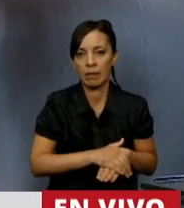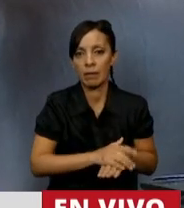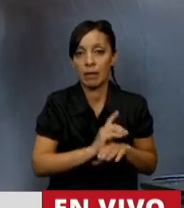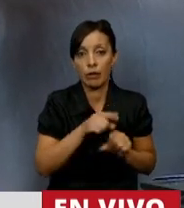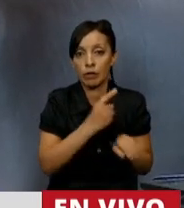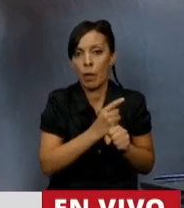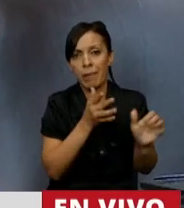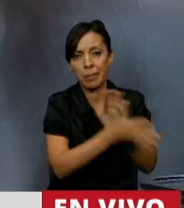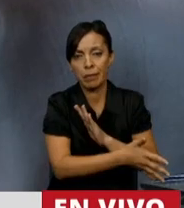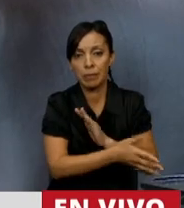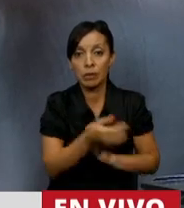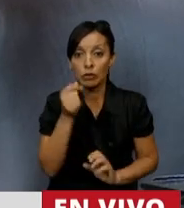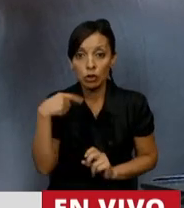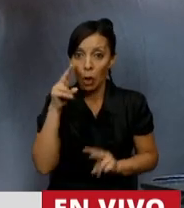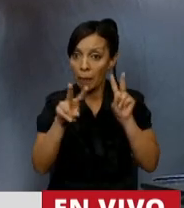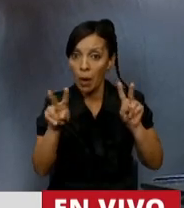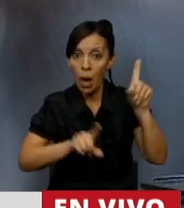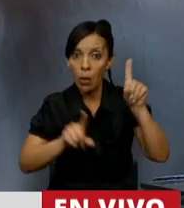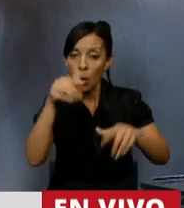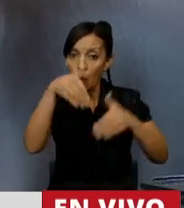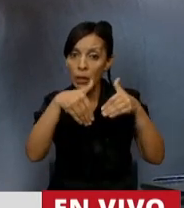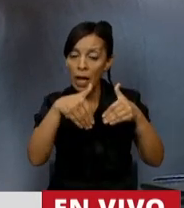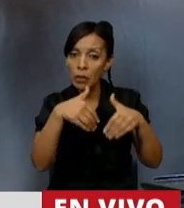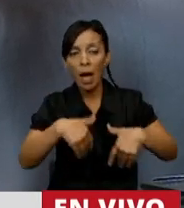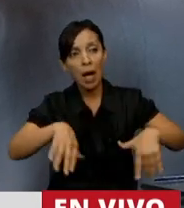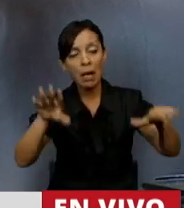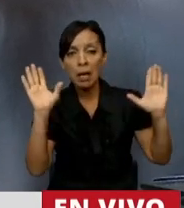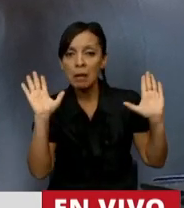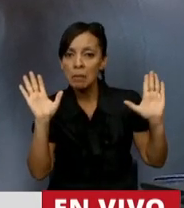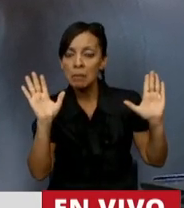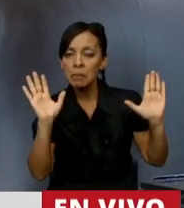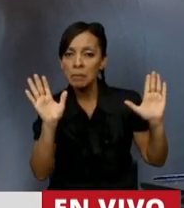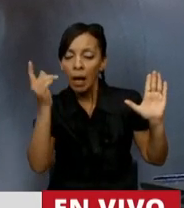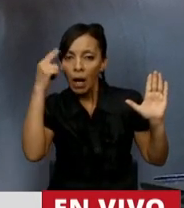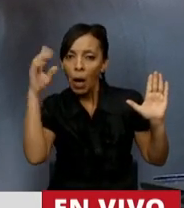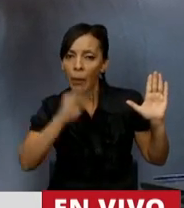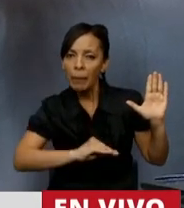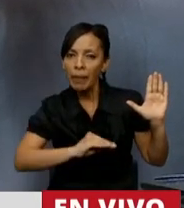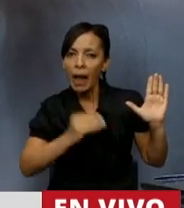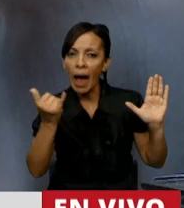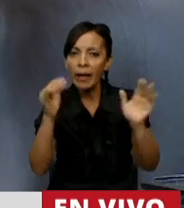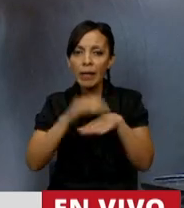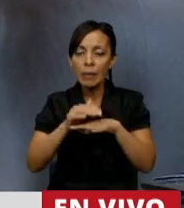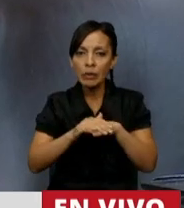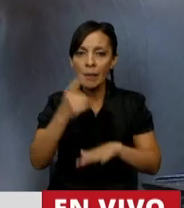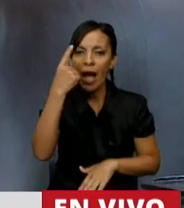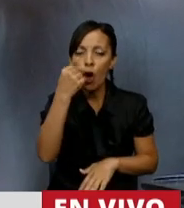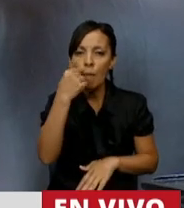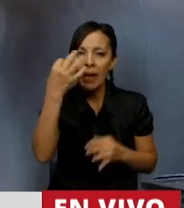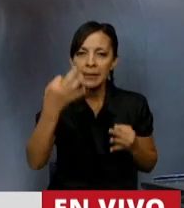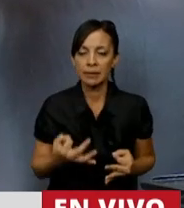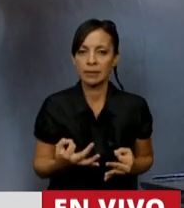huir. Y acá veo gente votando esto muy livianamente, ignorando la responsabilidad que tenemos todos los